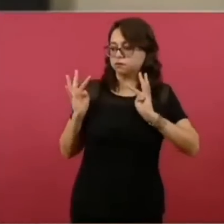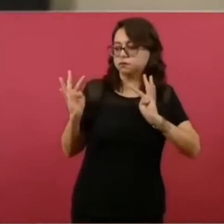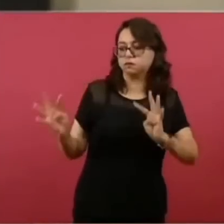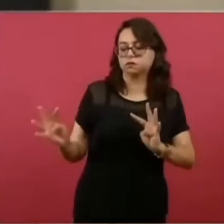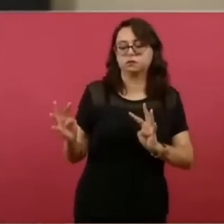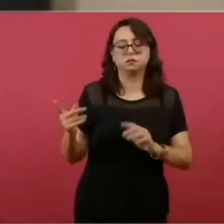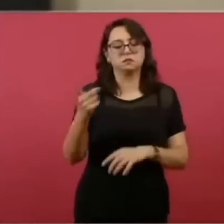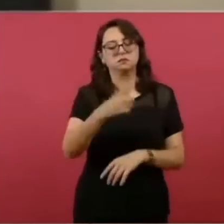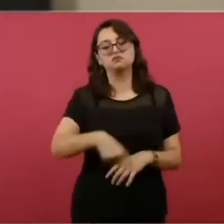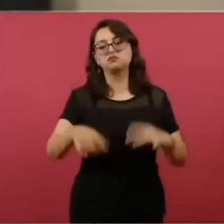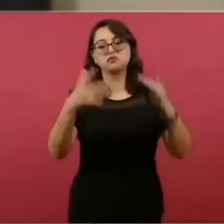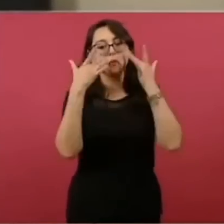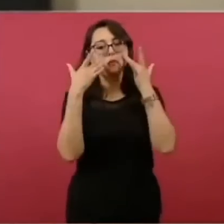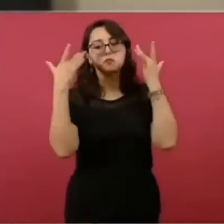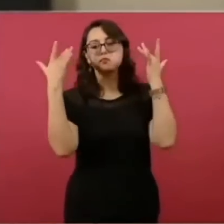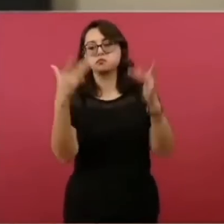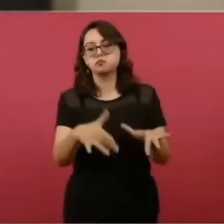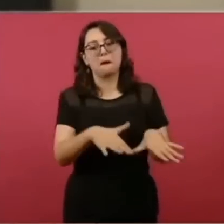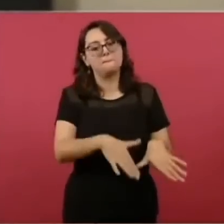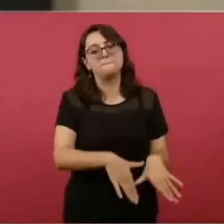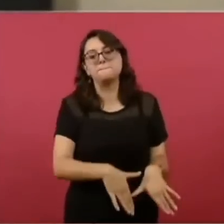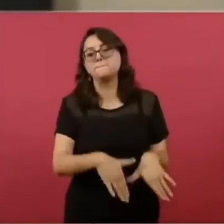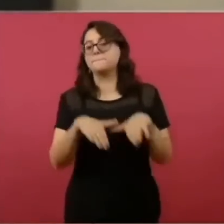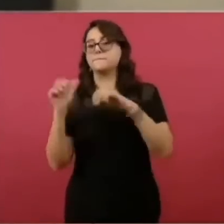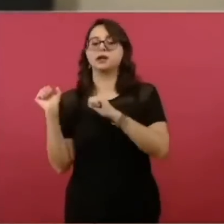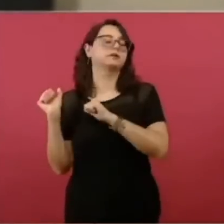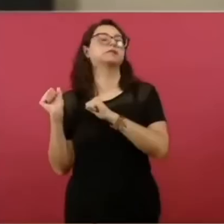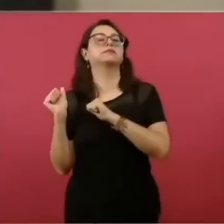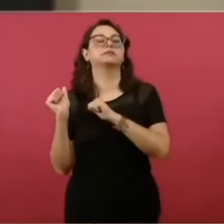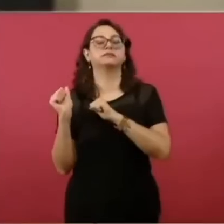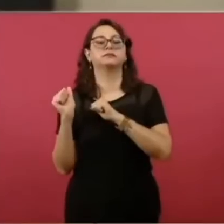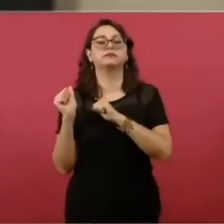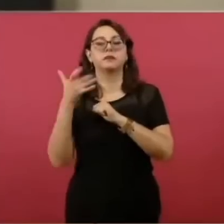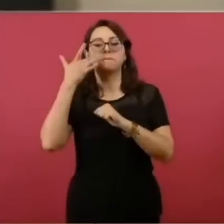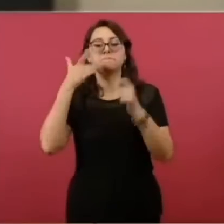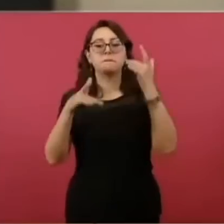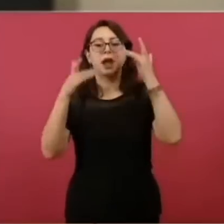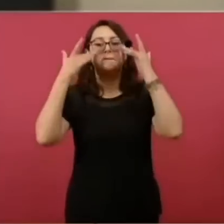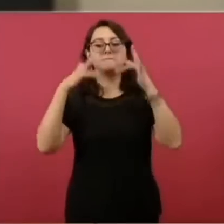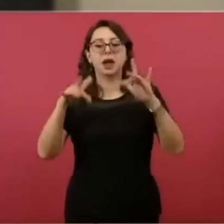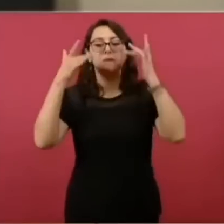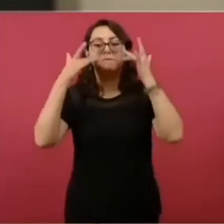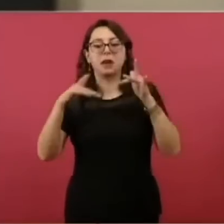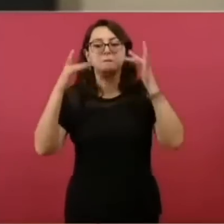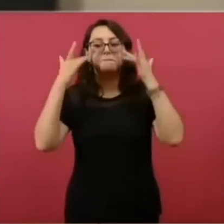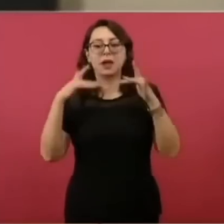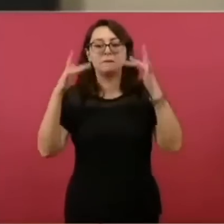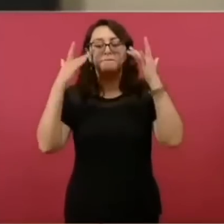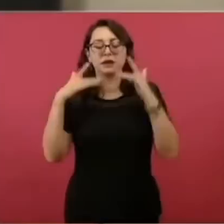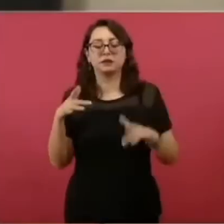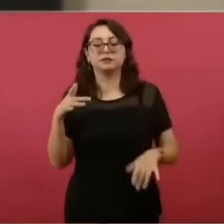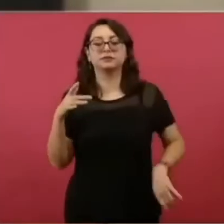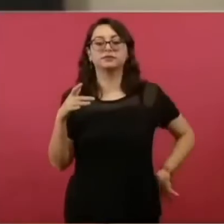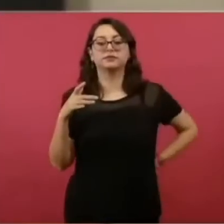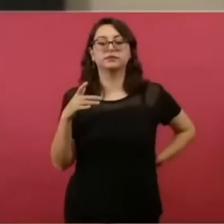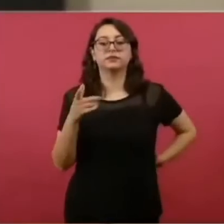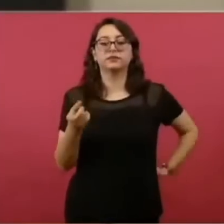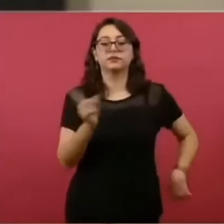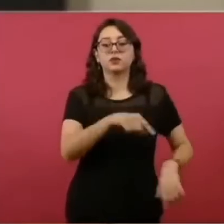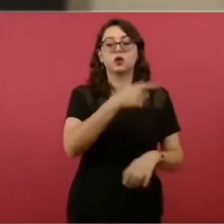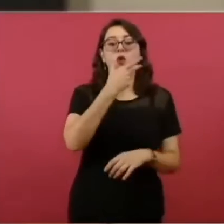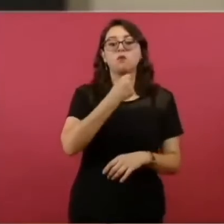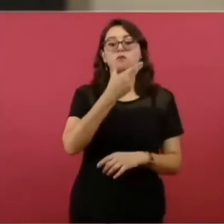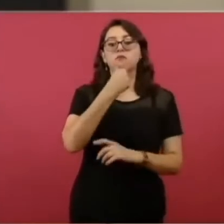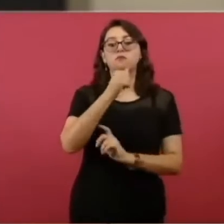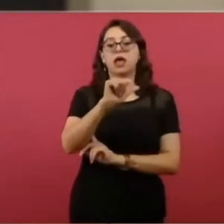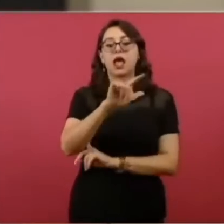el presidente de aquel partido, Alejandro Moreno, publicó algunos mensajes. En uno de ellos, prácticamente lo responsabiliza